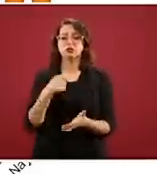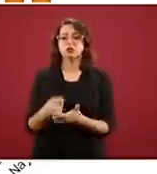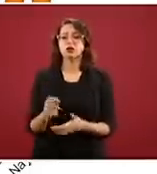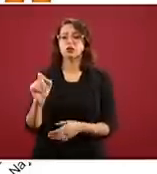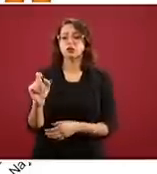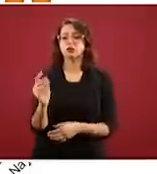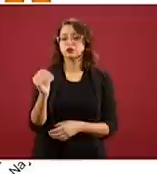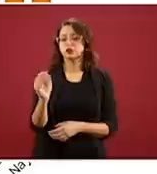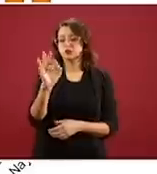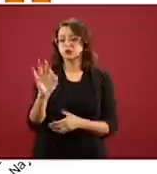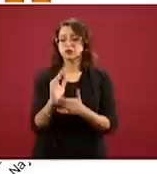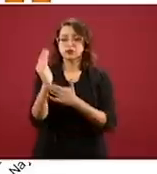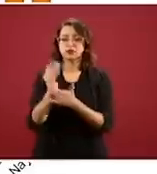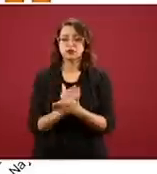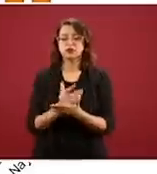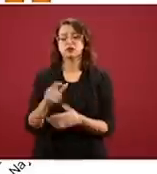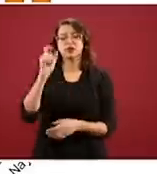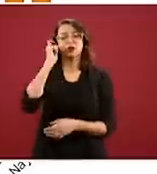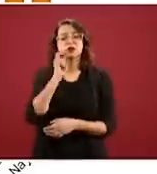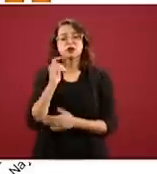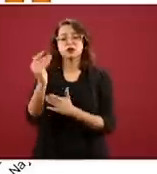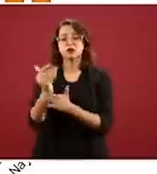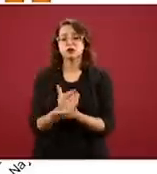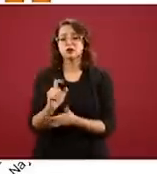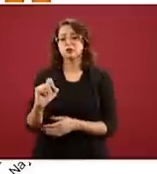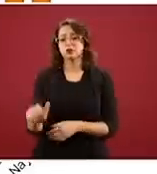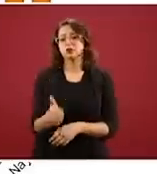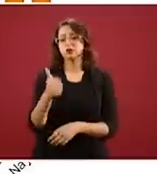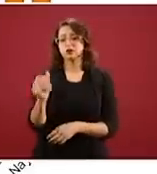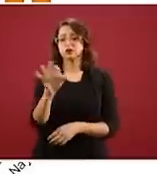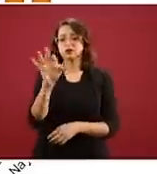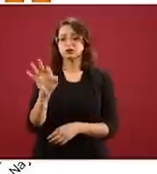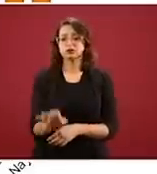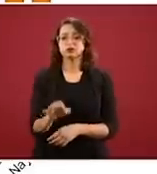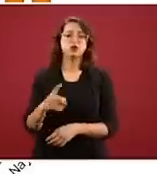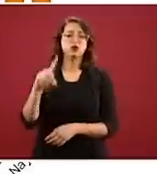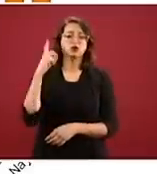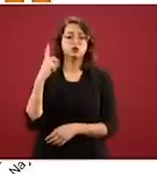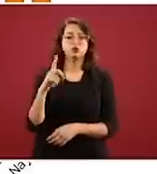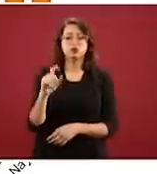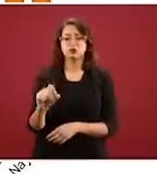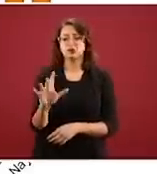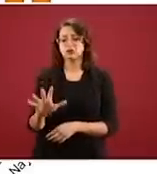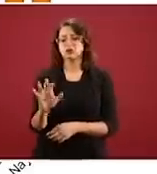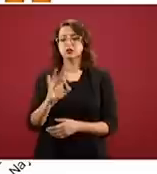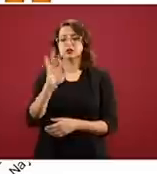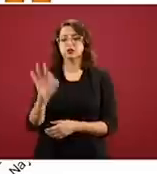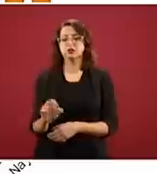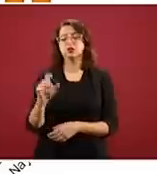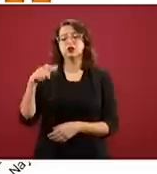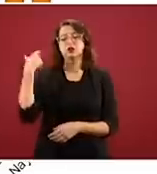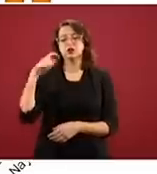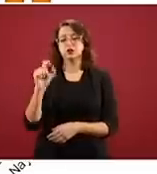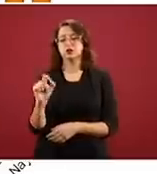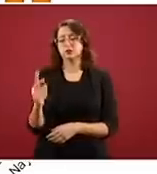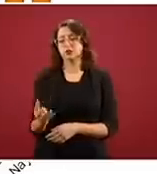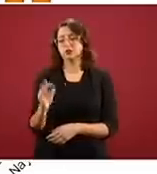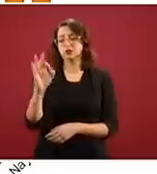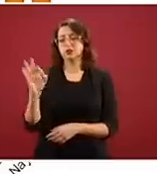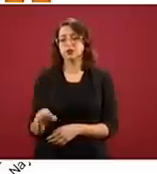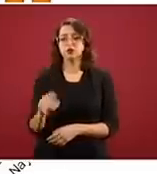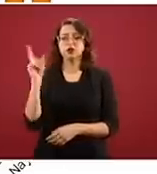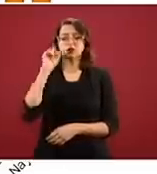bajó 29%, Guerrero bajó 26%, Durango 25%, Querétaro 24%,